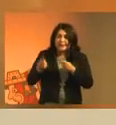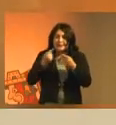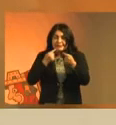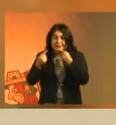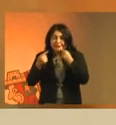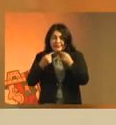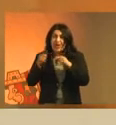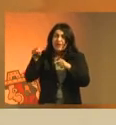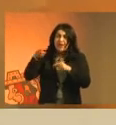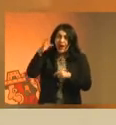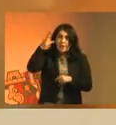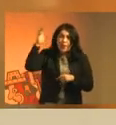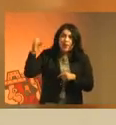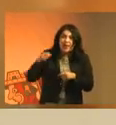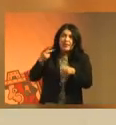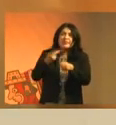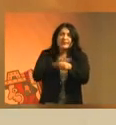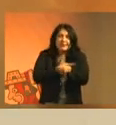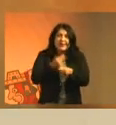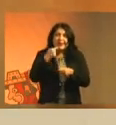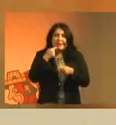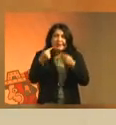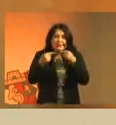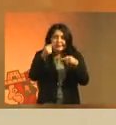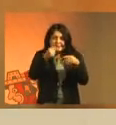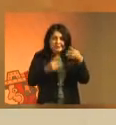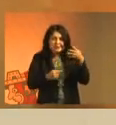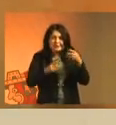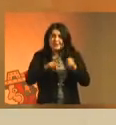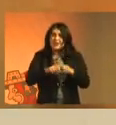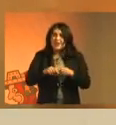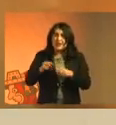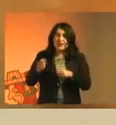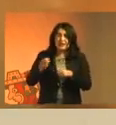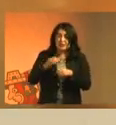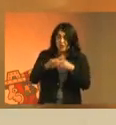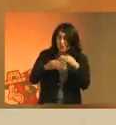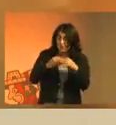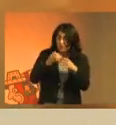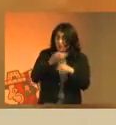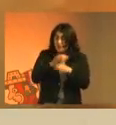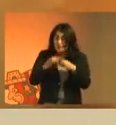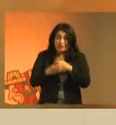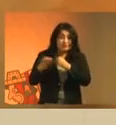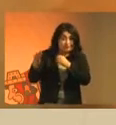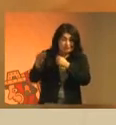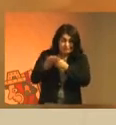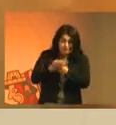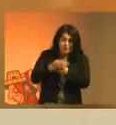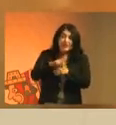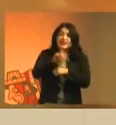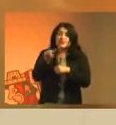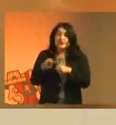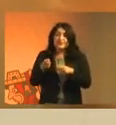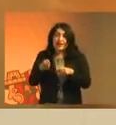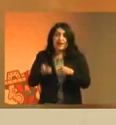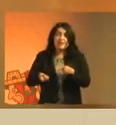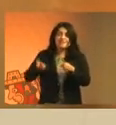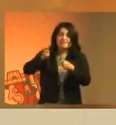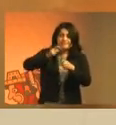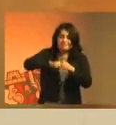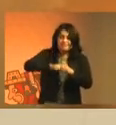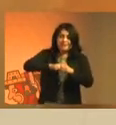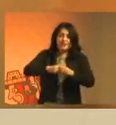proponen hacer en el país si es que las cosas marchan a su favor y bueno finalmente él se incorpora plenamente al